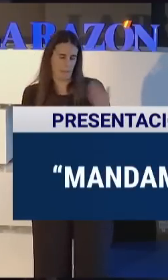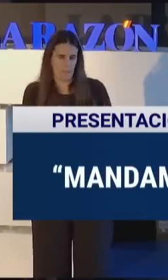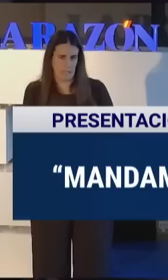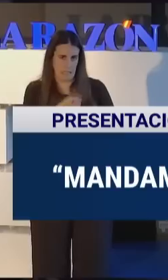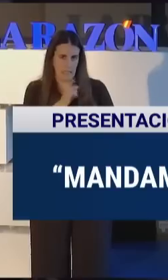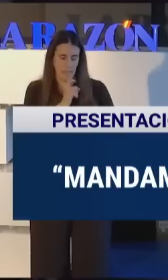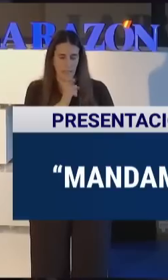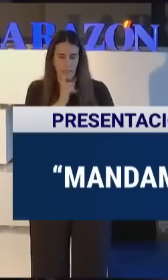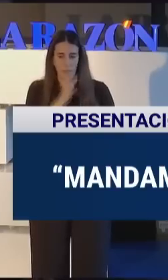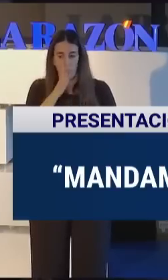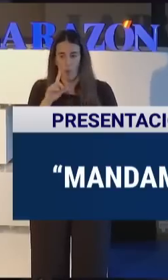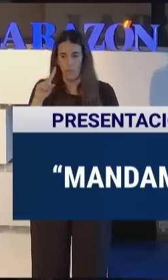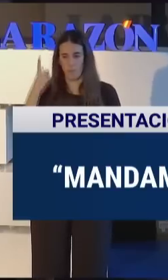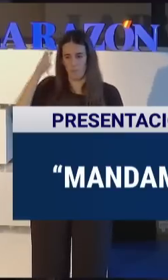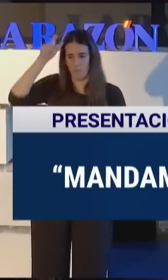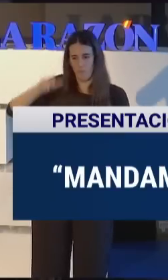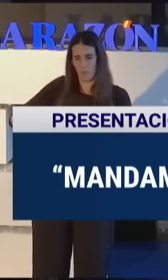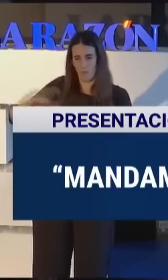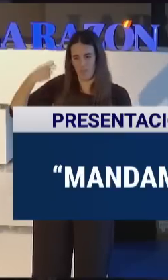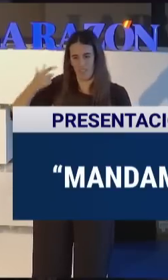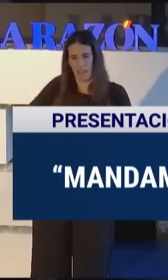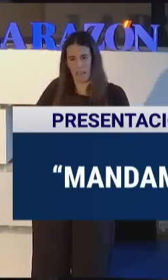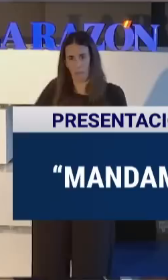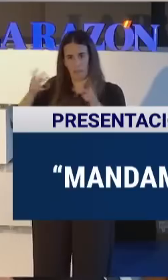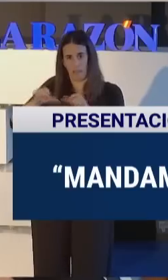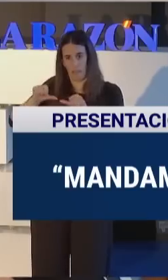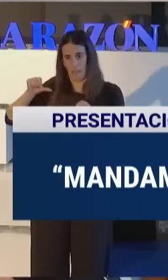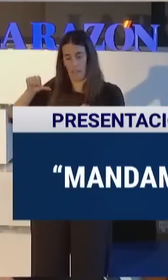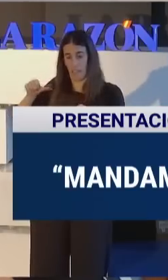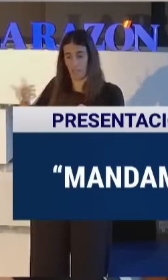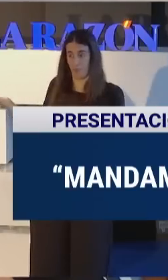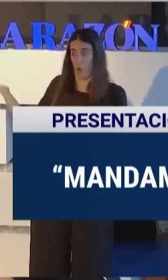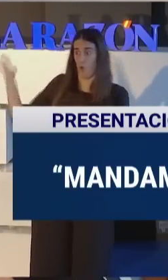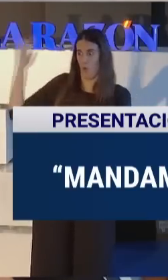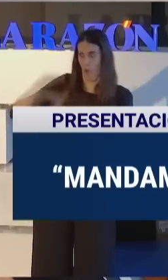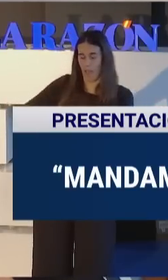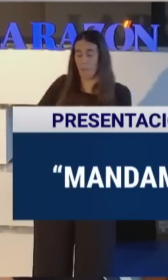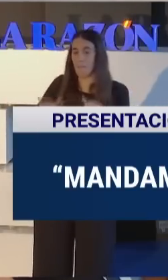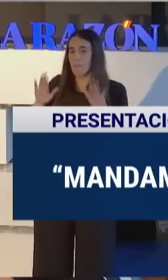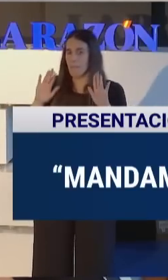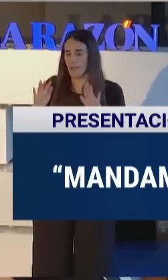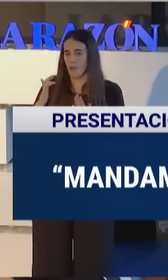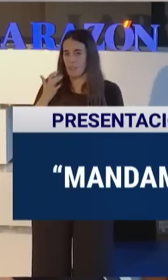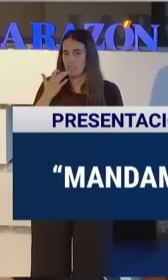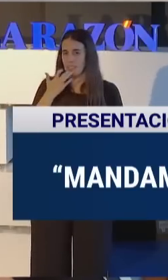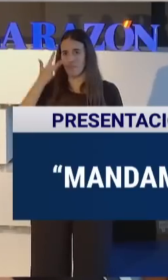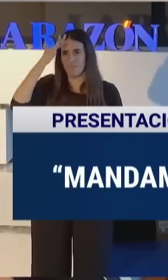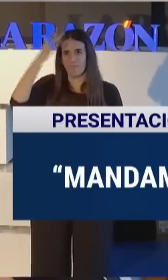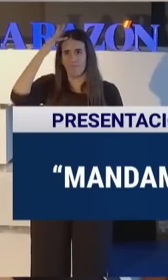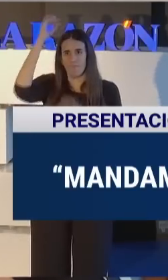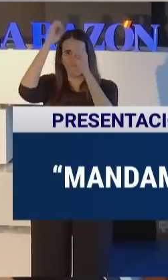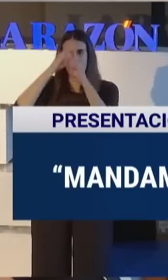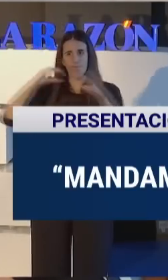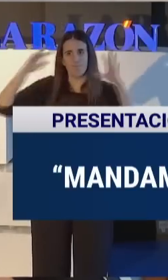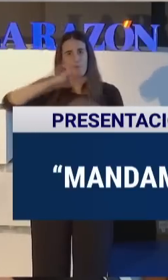si eres el primer presidente liberal libertario de la historia significa que no hay precedentes, pero si tuviéramos que imaginarnos